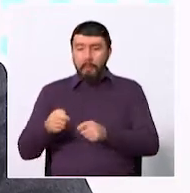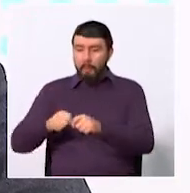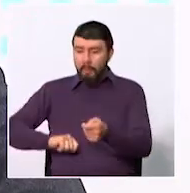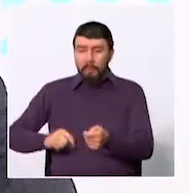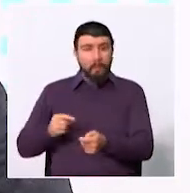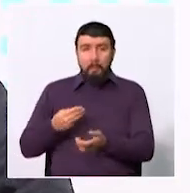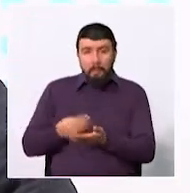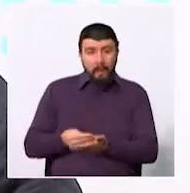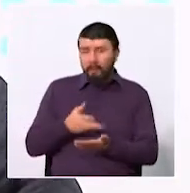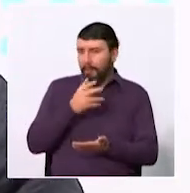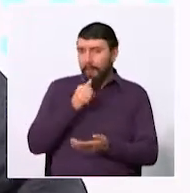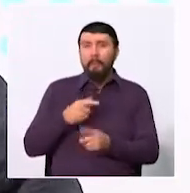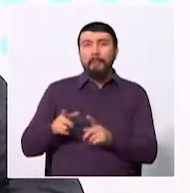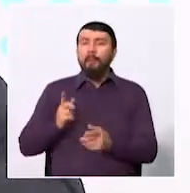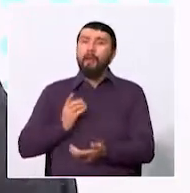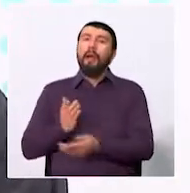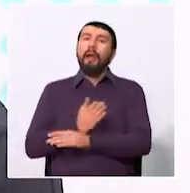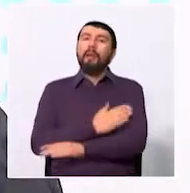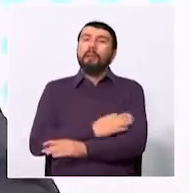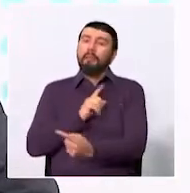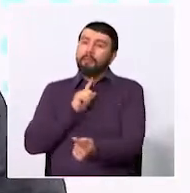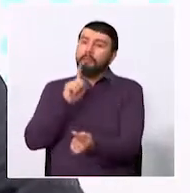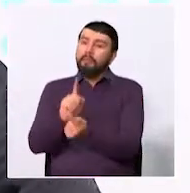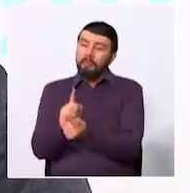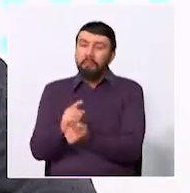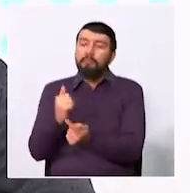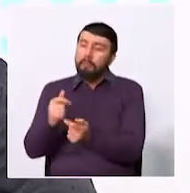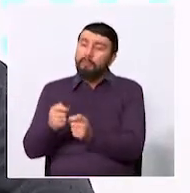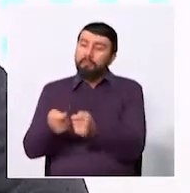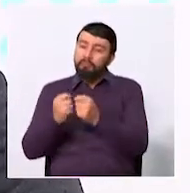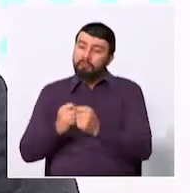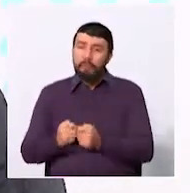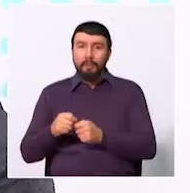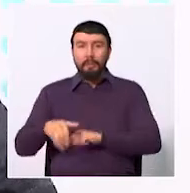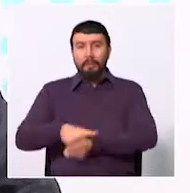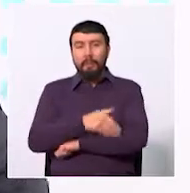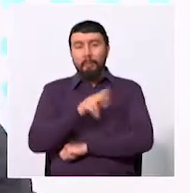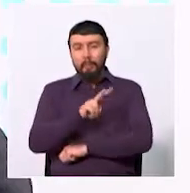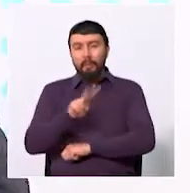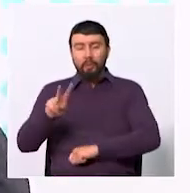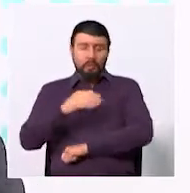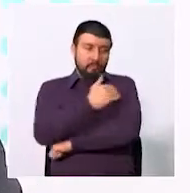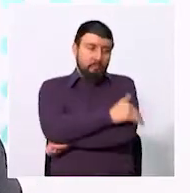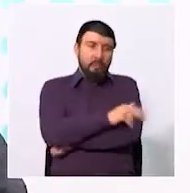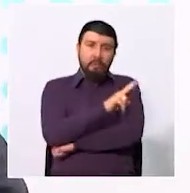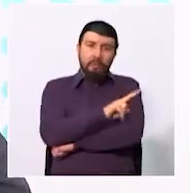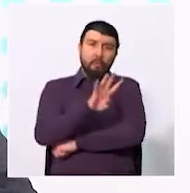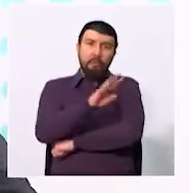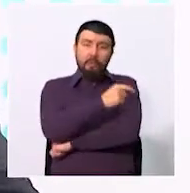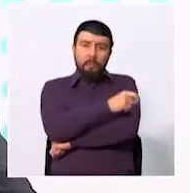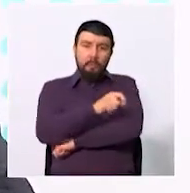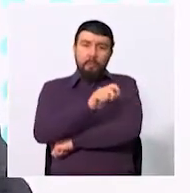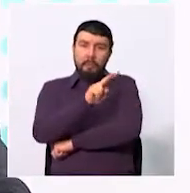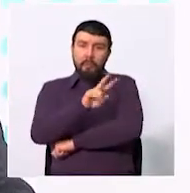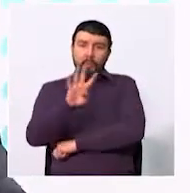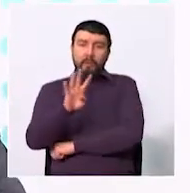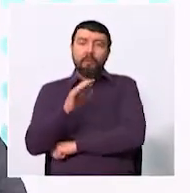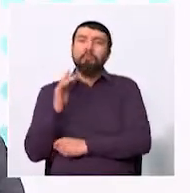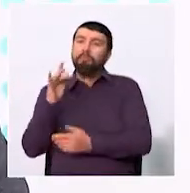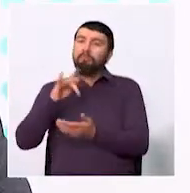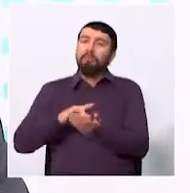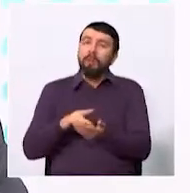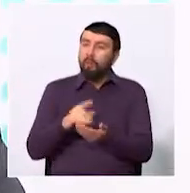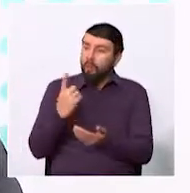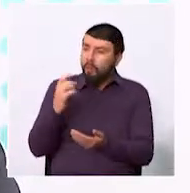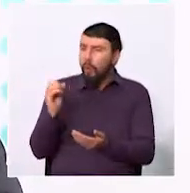cuesta nada pero previamente hacerlo mandar a alguien a manny mes carrera 22 24 24 manizales por la boleta o por las boletas deberán